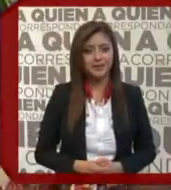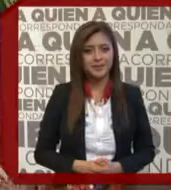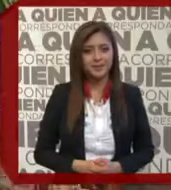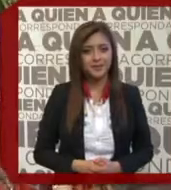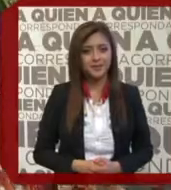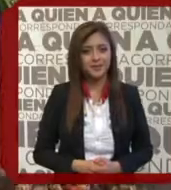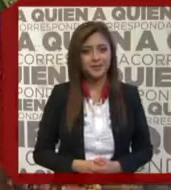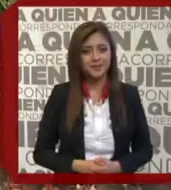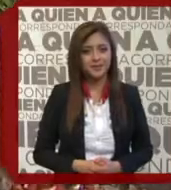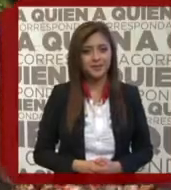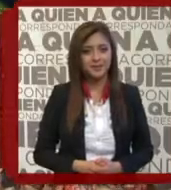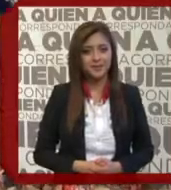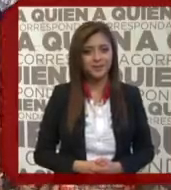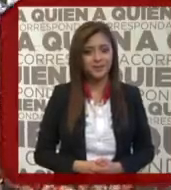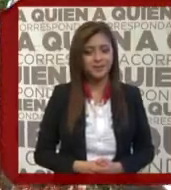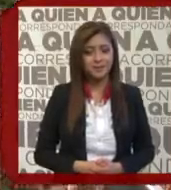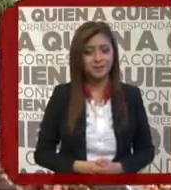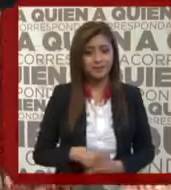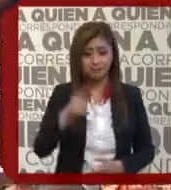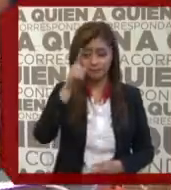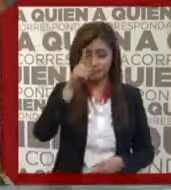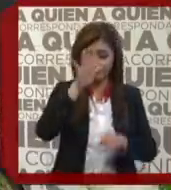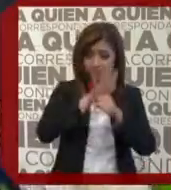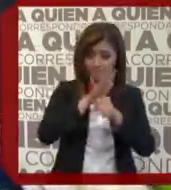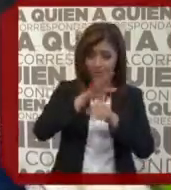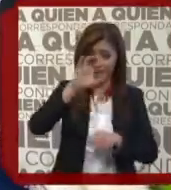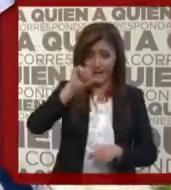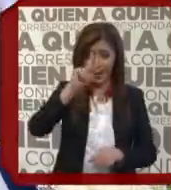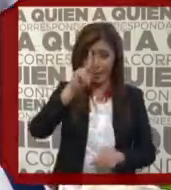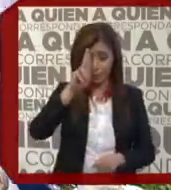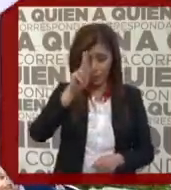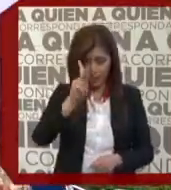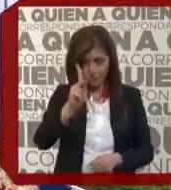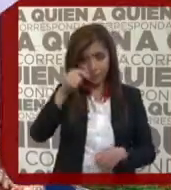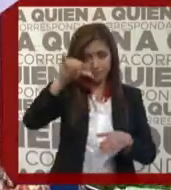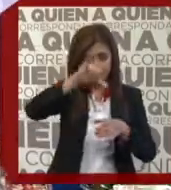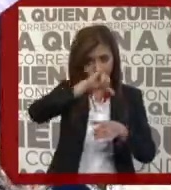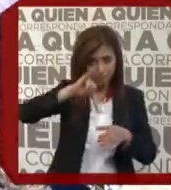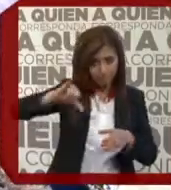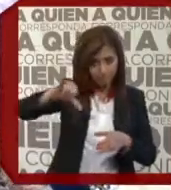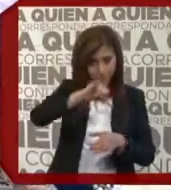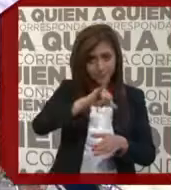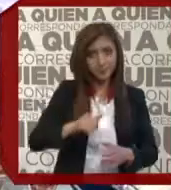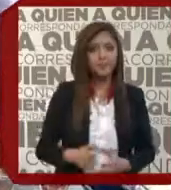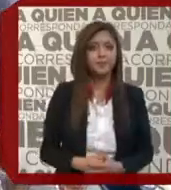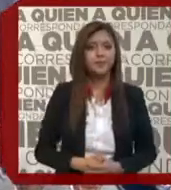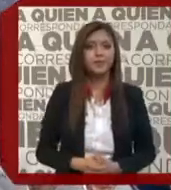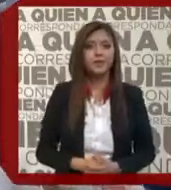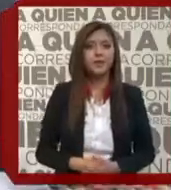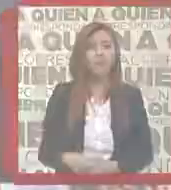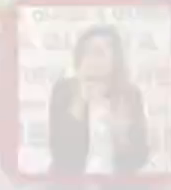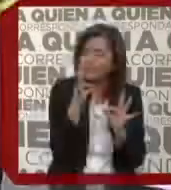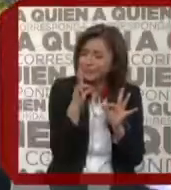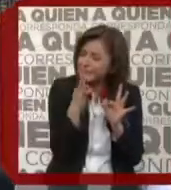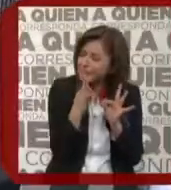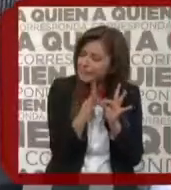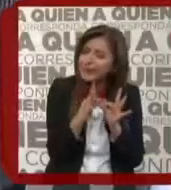Muy bien. No puede faltar su cápsula que ya viene preparada, Jorge. El camarón está muy bueno. El camarón está muy bueno. Es una conchudaza esta,